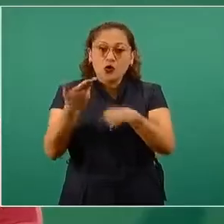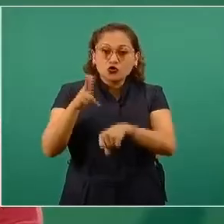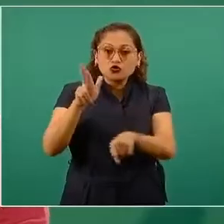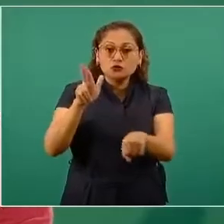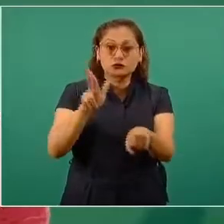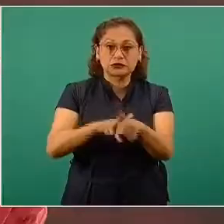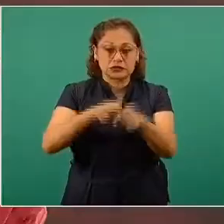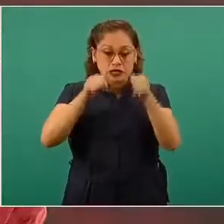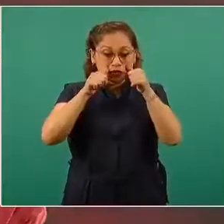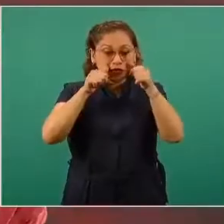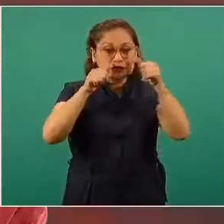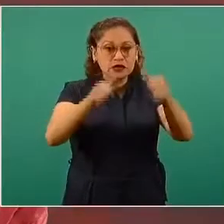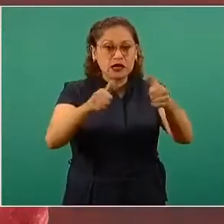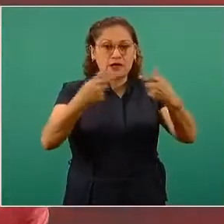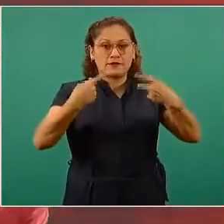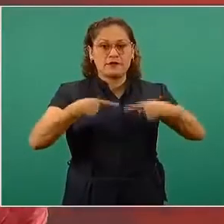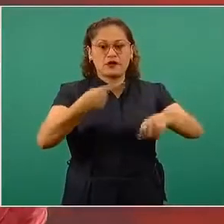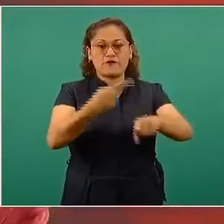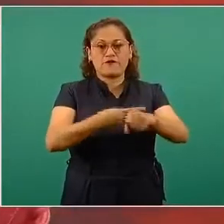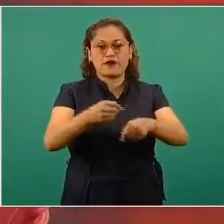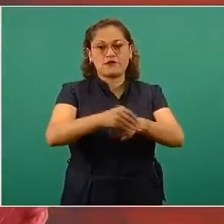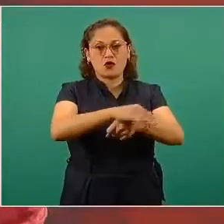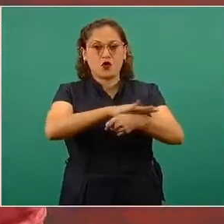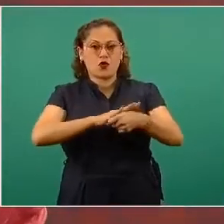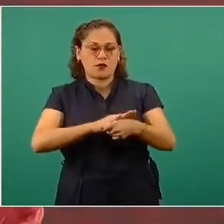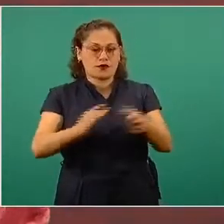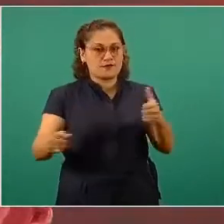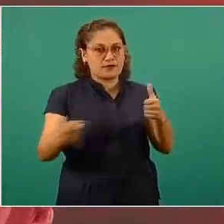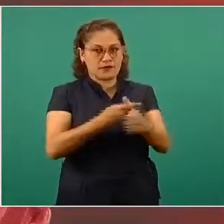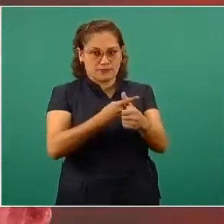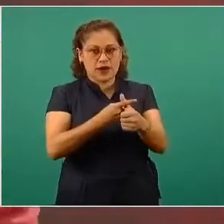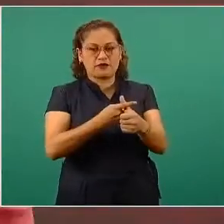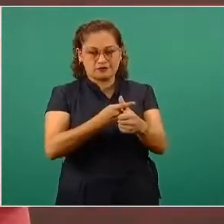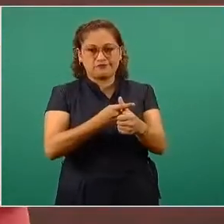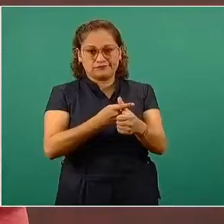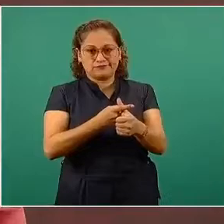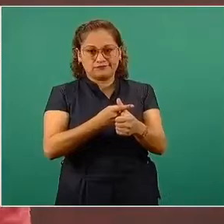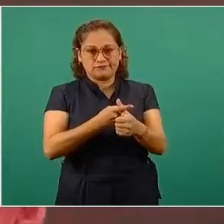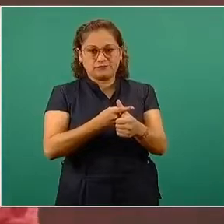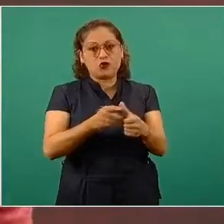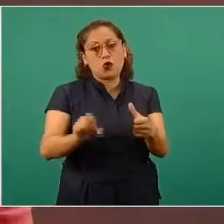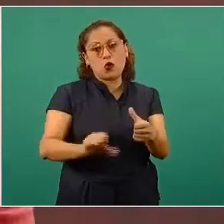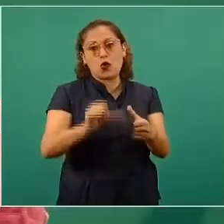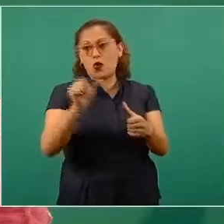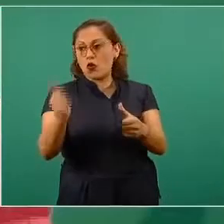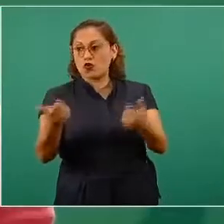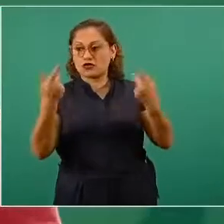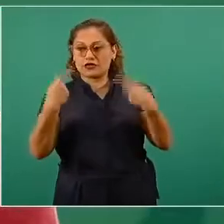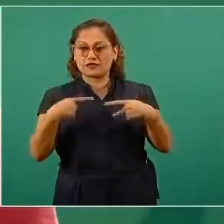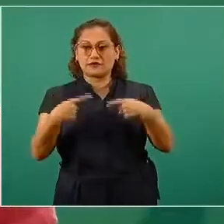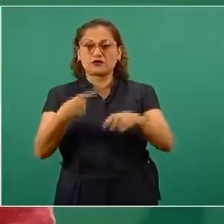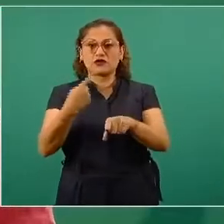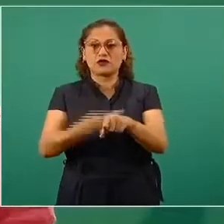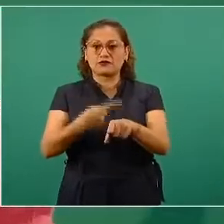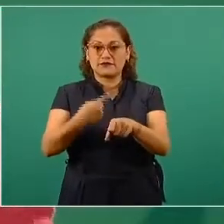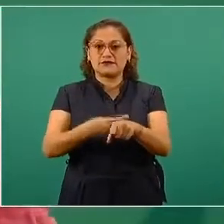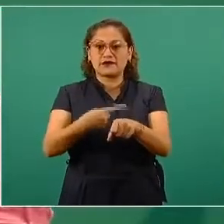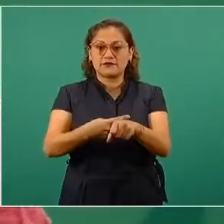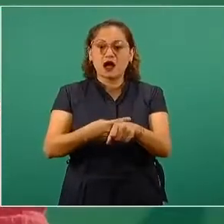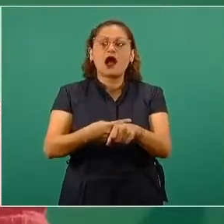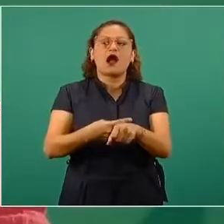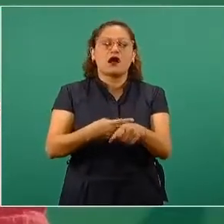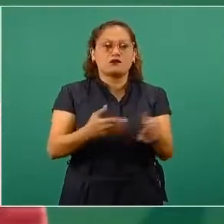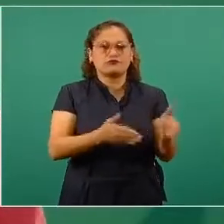necesario priorizar. Y en la priorización, esto implica desplazar la atención de